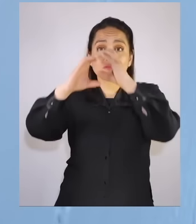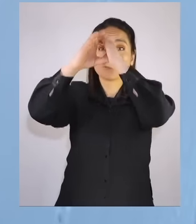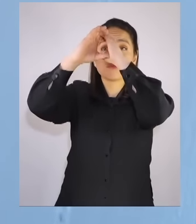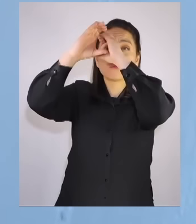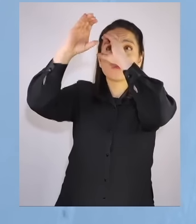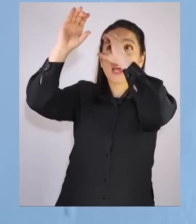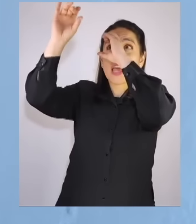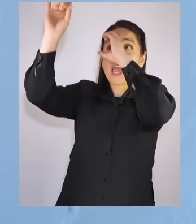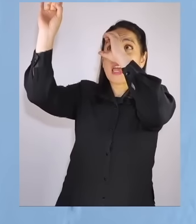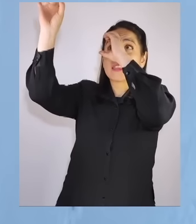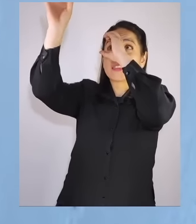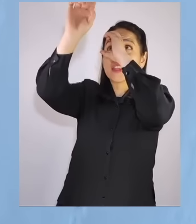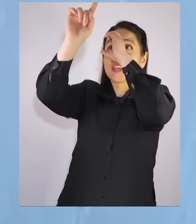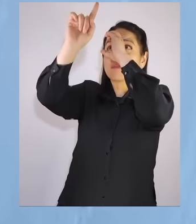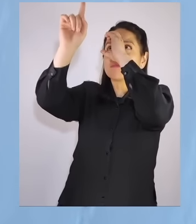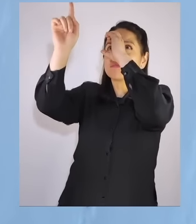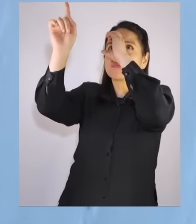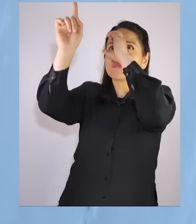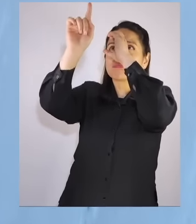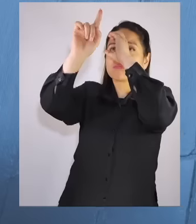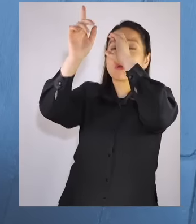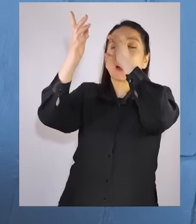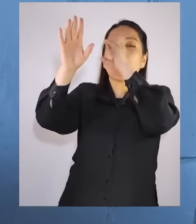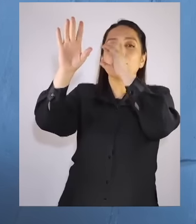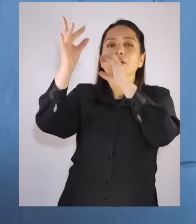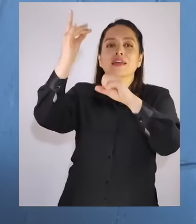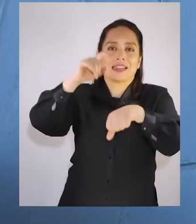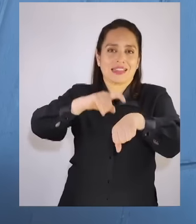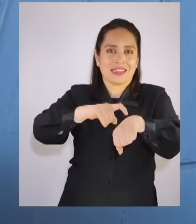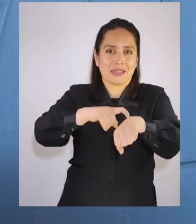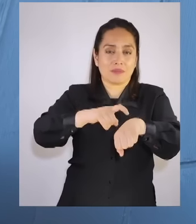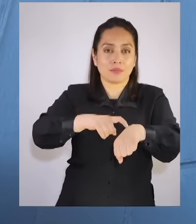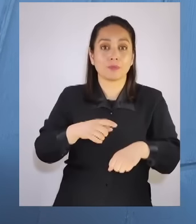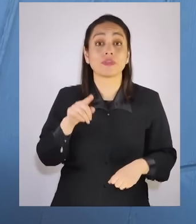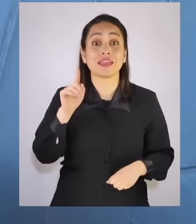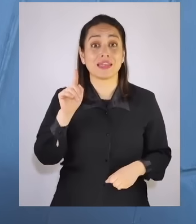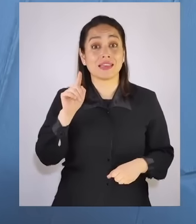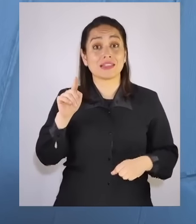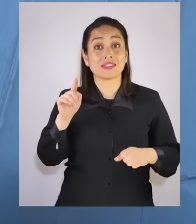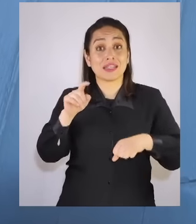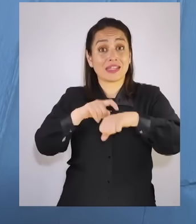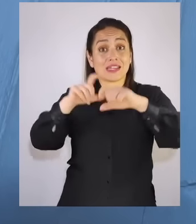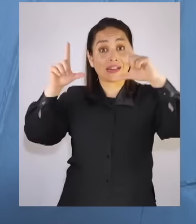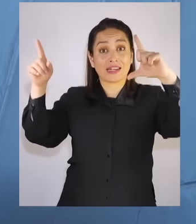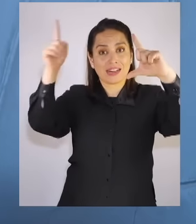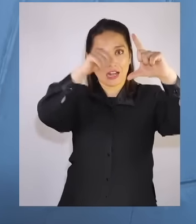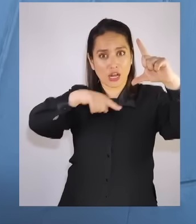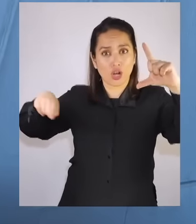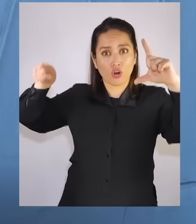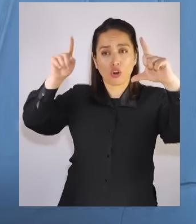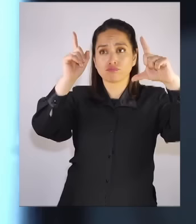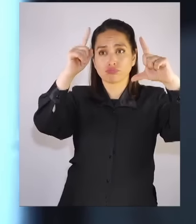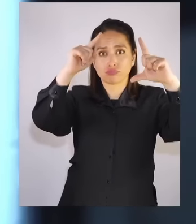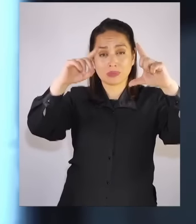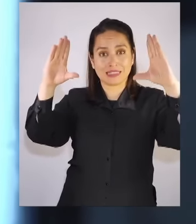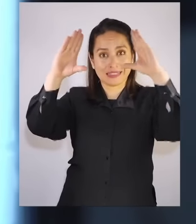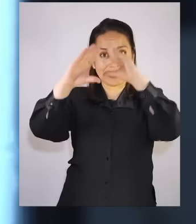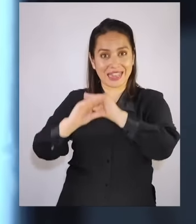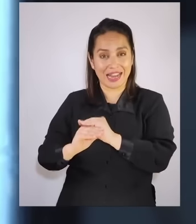astros para calibrar los instrumentos, el tiempo. Este es un reloj sideral que